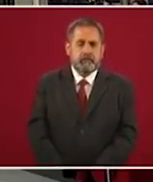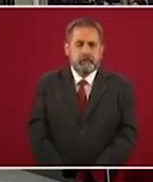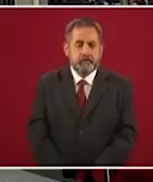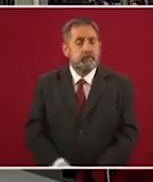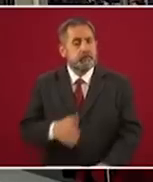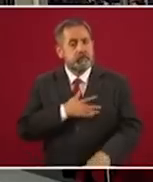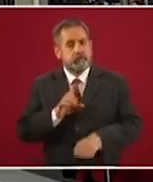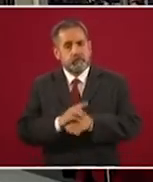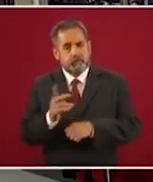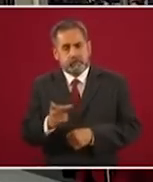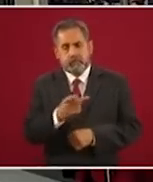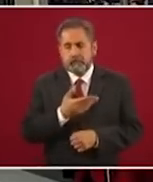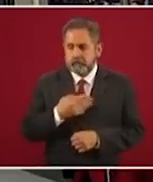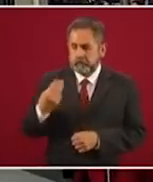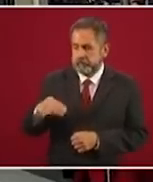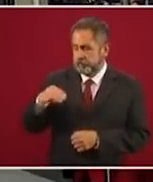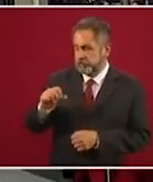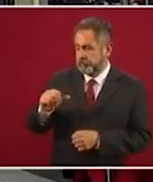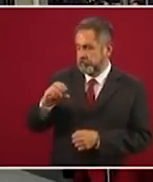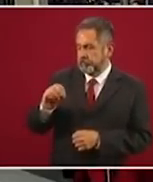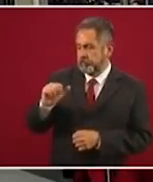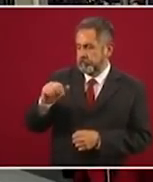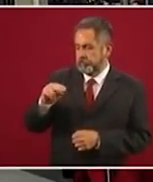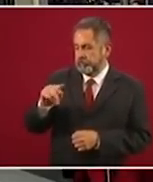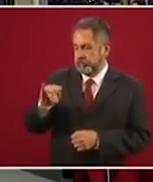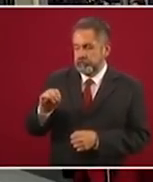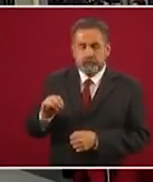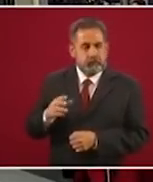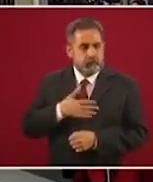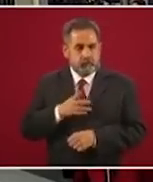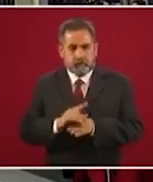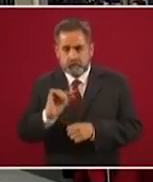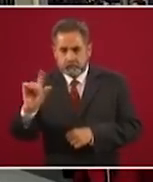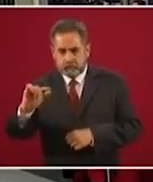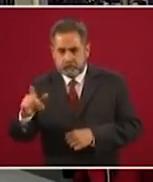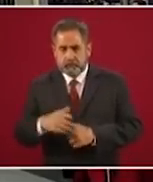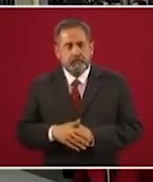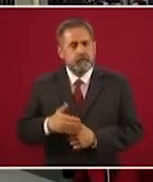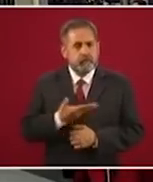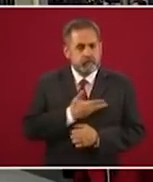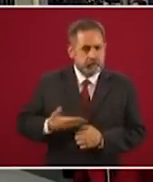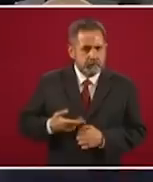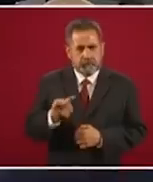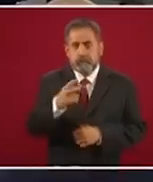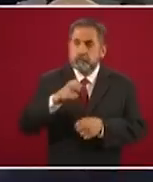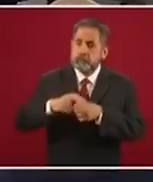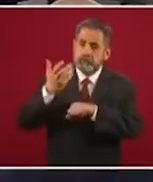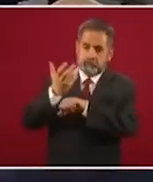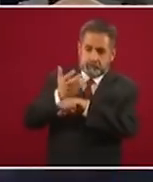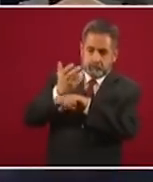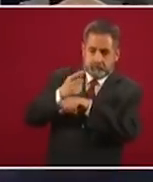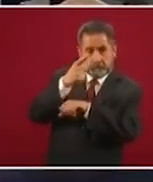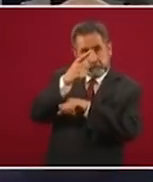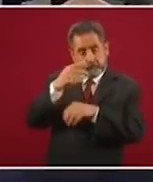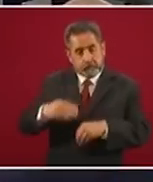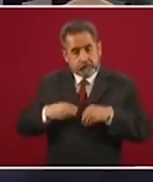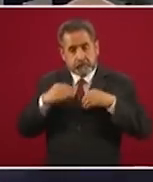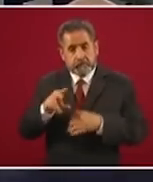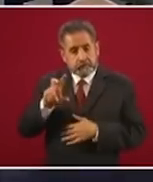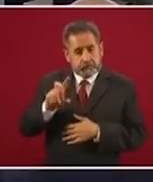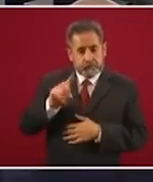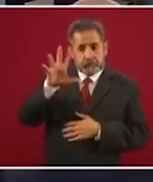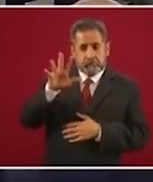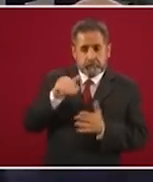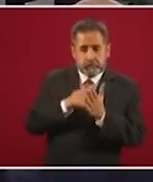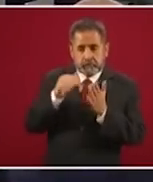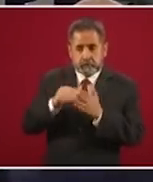Buenos días, presidente. Marco Antonio Olvera, del Diario Digital Bajo Palabra. Buenos días, funcionarios. Presidente, en Estados Unidos viven cerca de 35 millones de